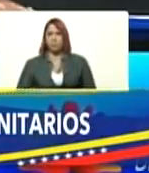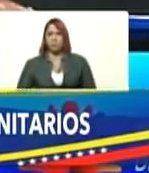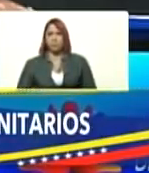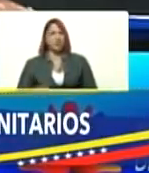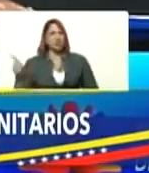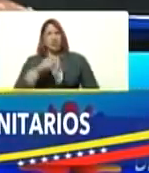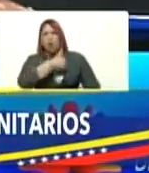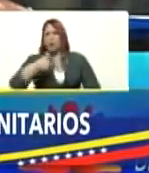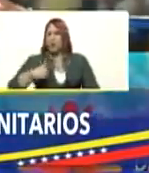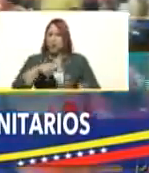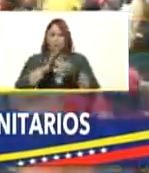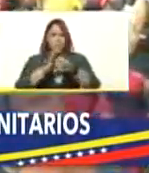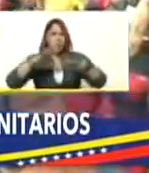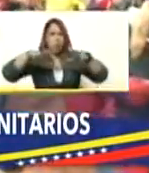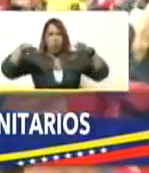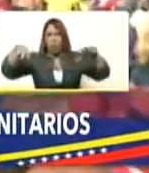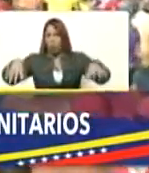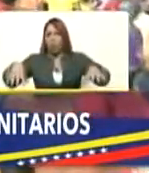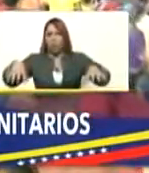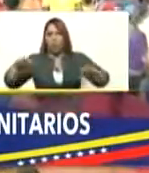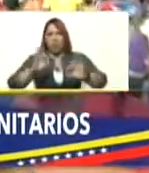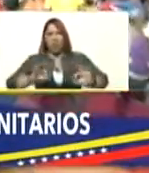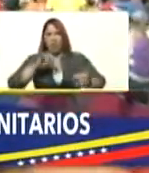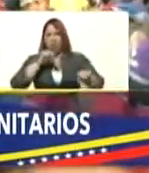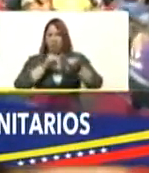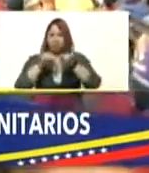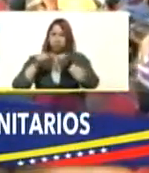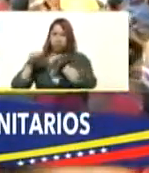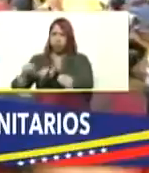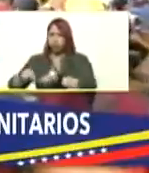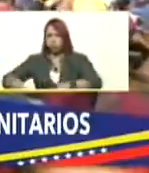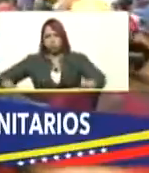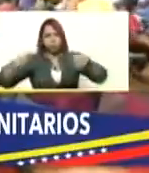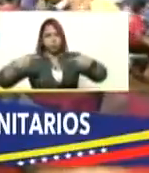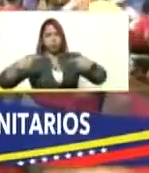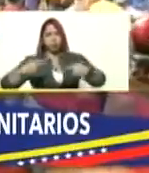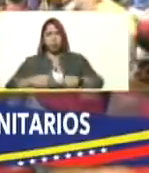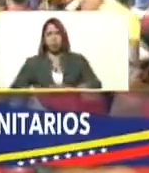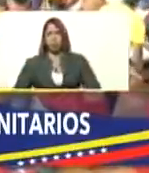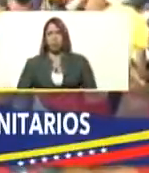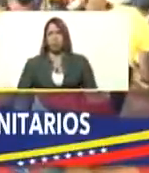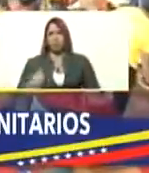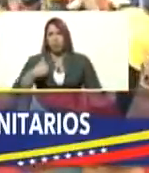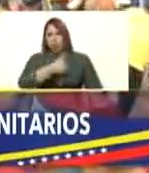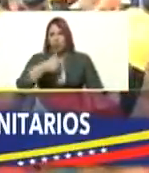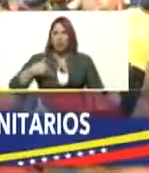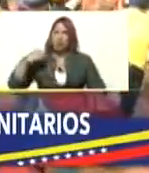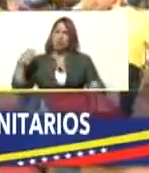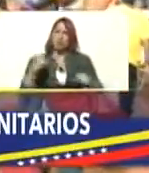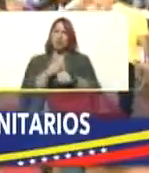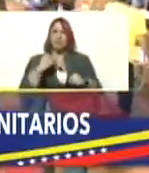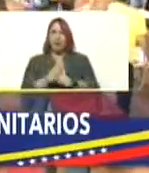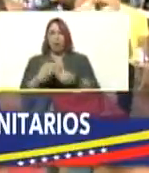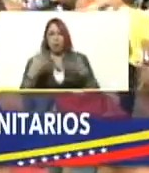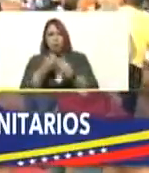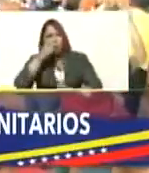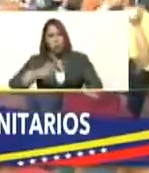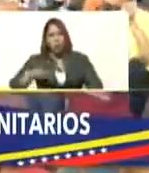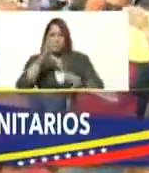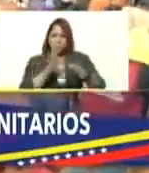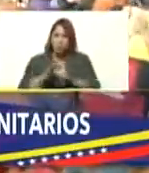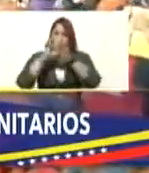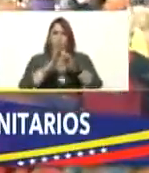No quiero divisionismo, ni intriga, ni enfrentamiento. Lo que quiero es trabajo por el pueblo.